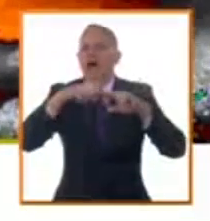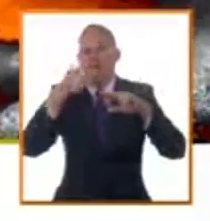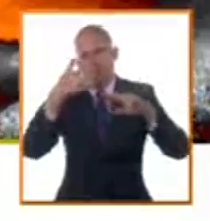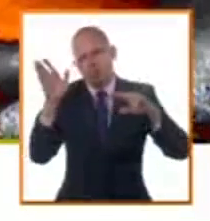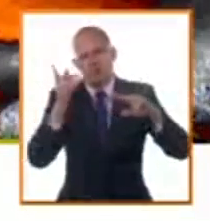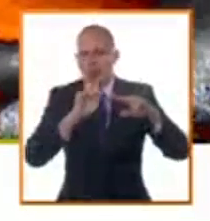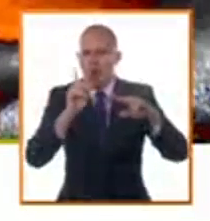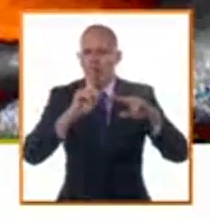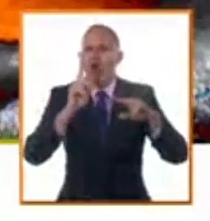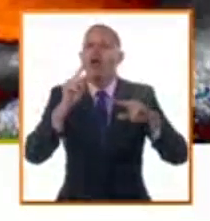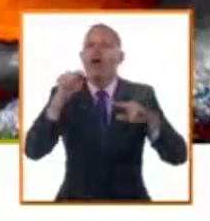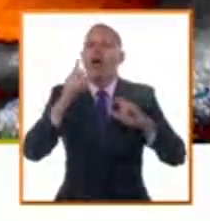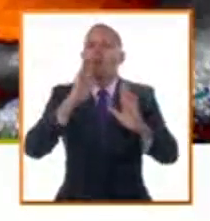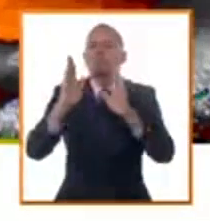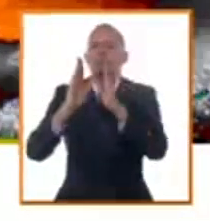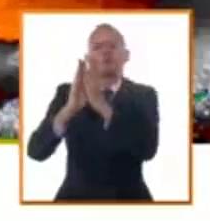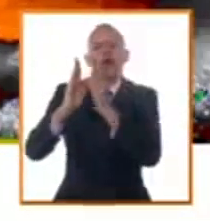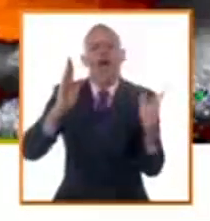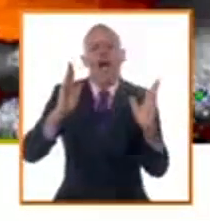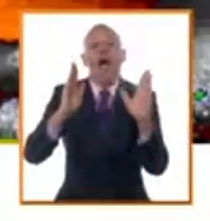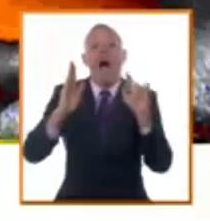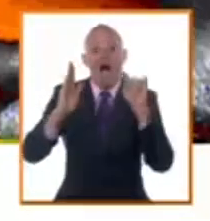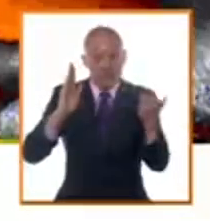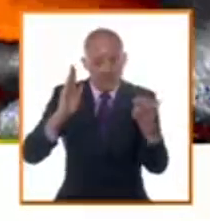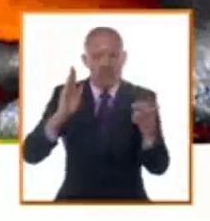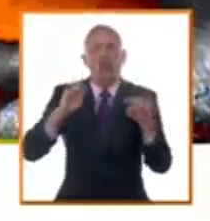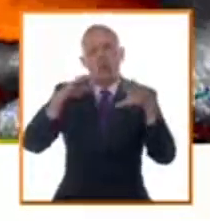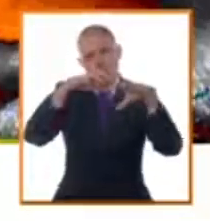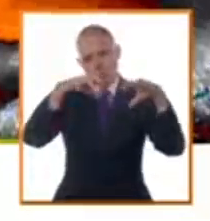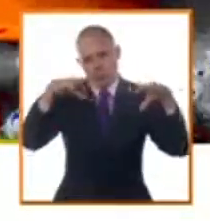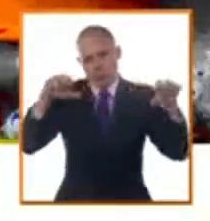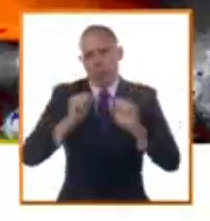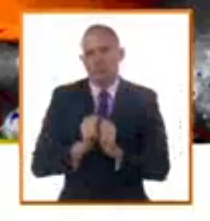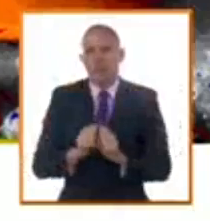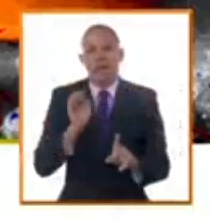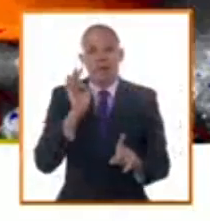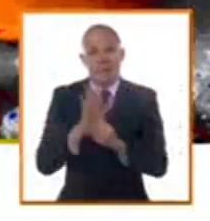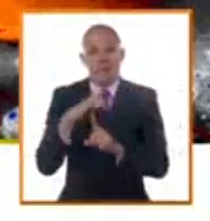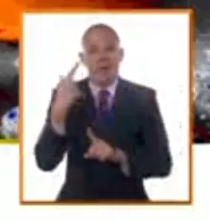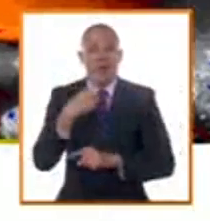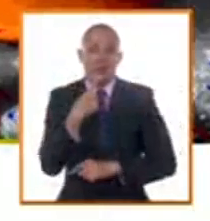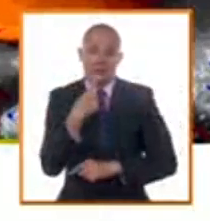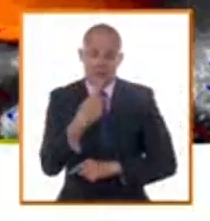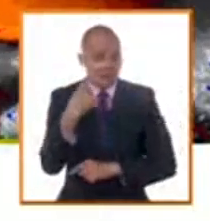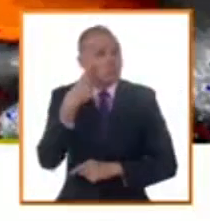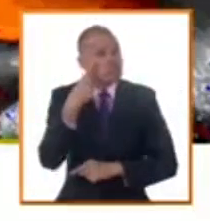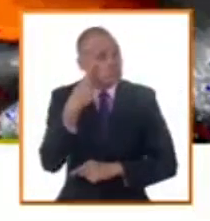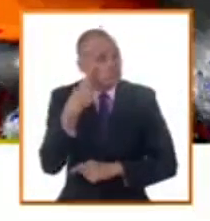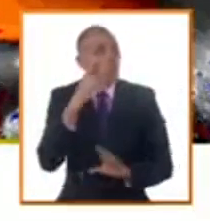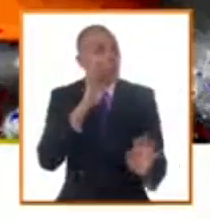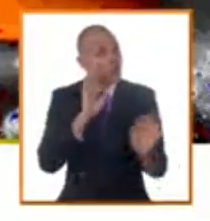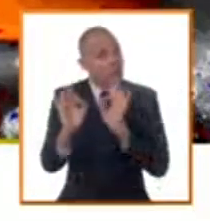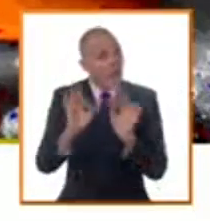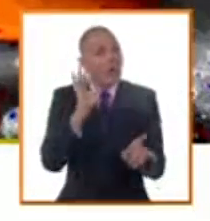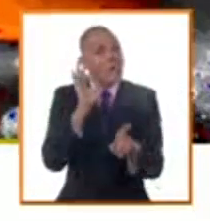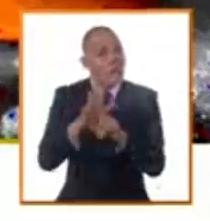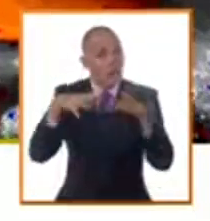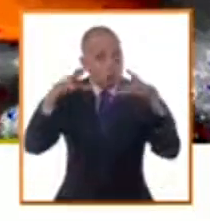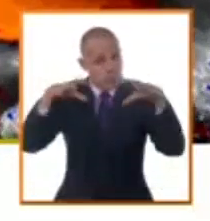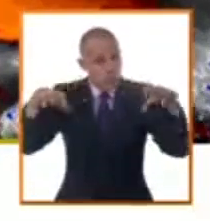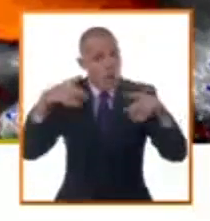de ese día comienzan a emitirse los primeros avisos especiales, ya con los primeros acumulados de precipitaciones y dejando, bueno,